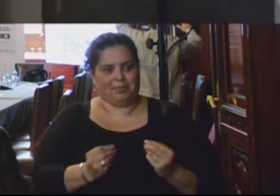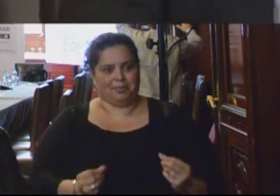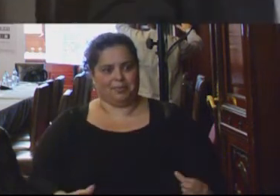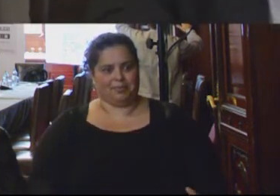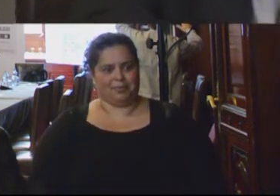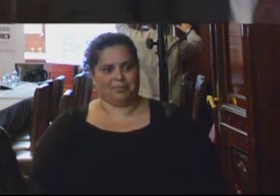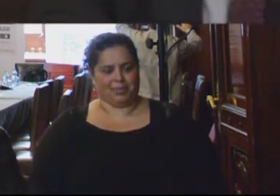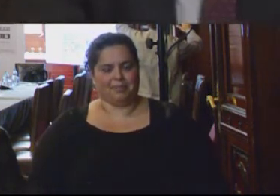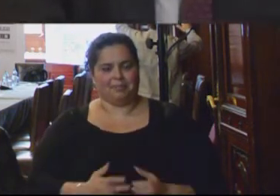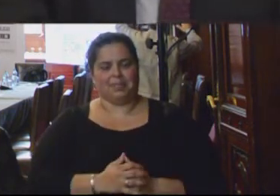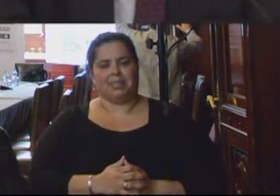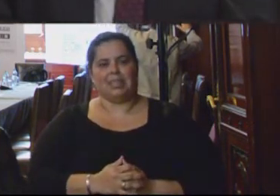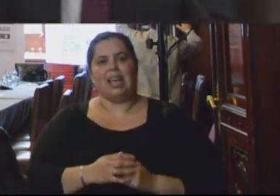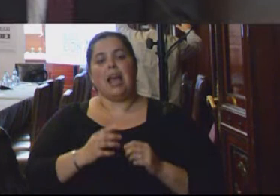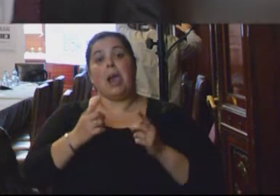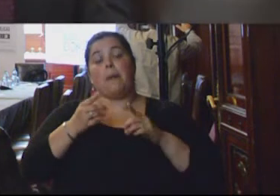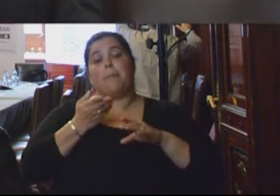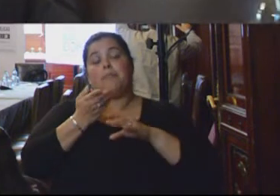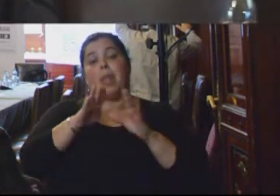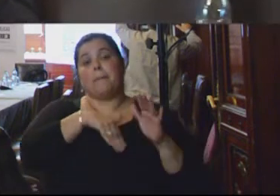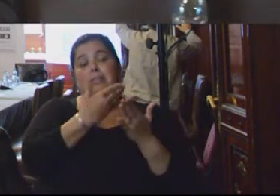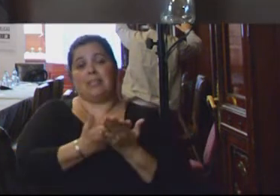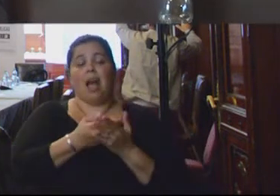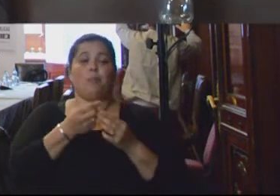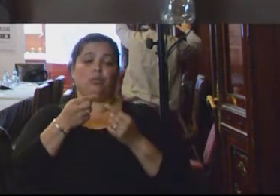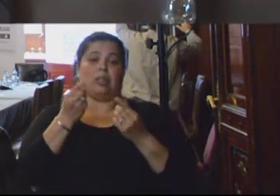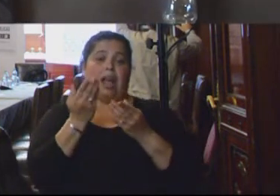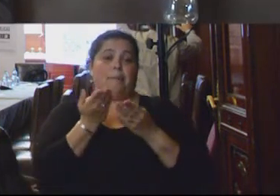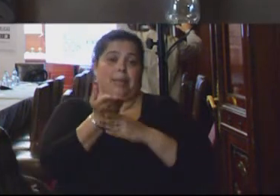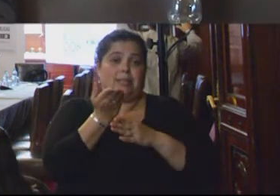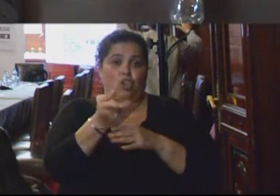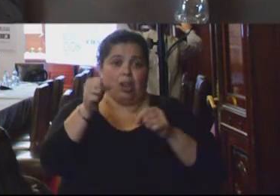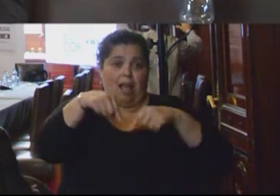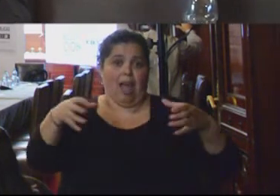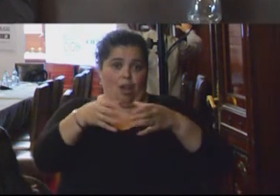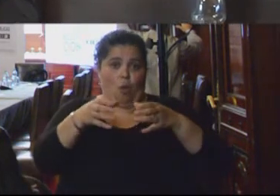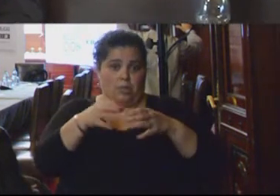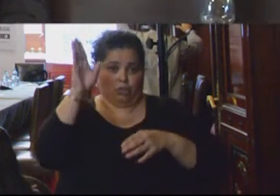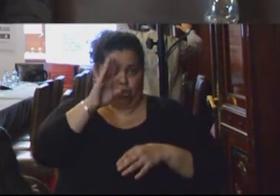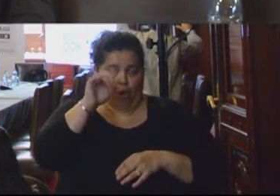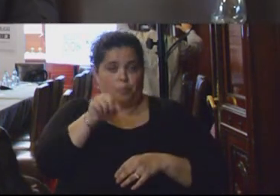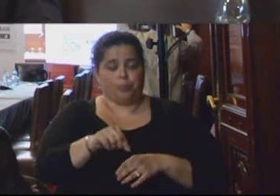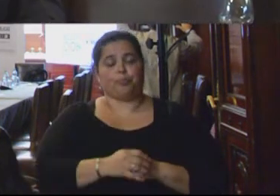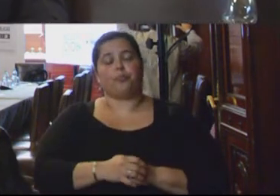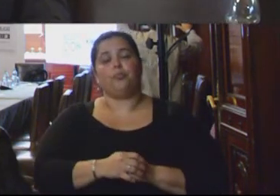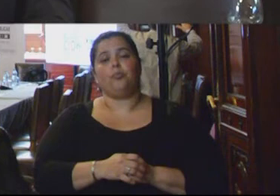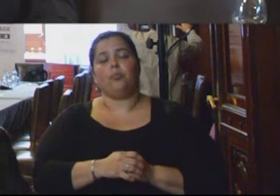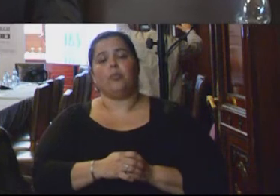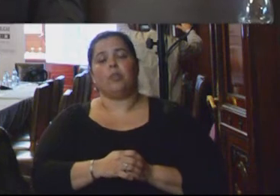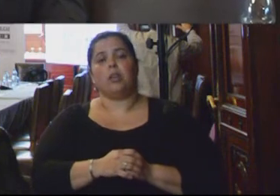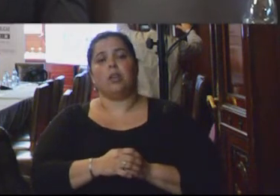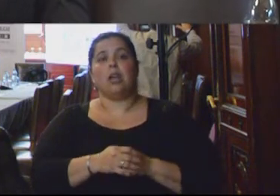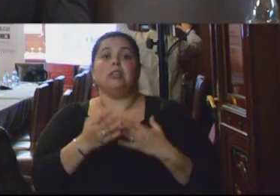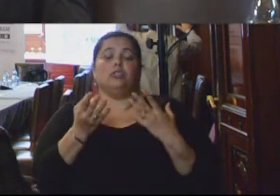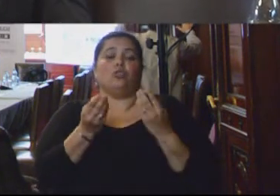Gracias. Voy a presentar las siguientes peticiones a la Honorable Comisión y su Relatoría Especial. Primero, dado que son varias